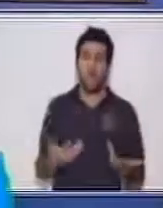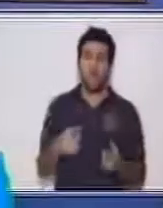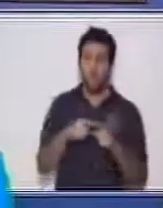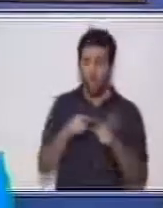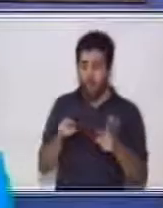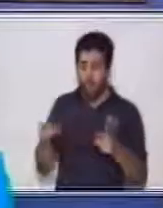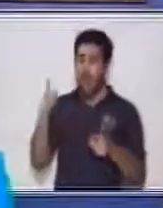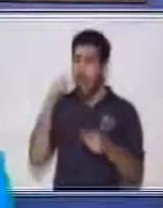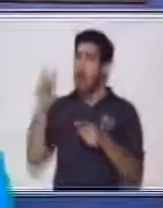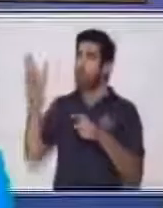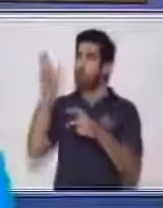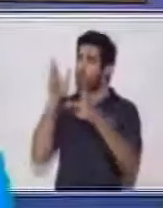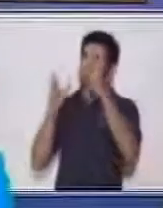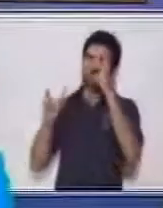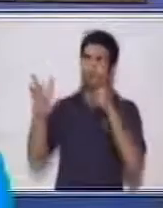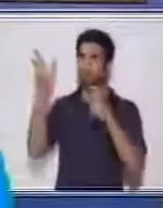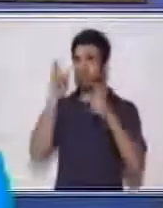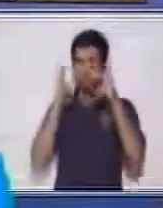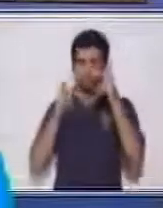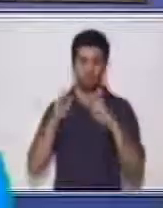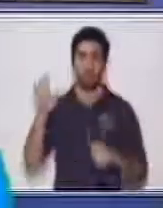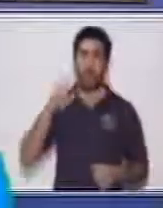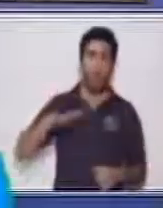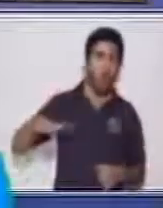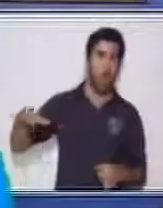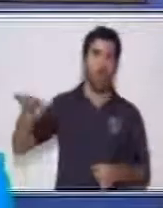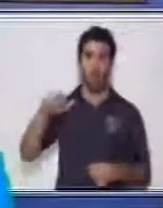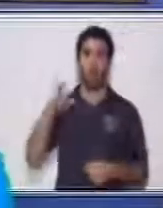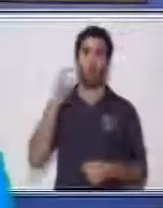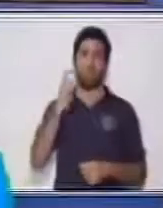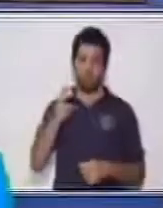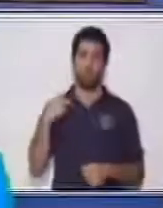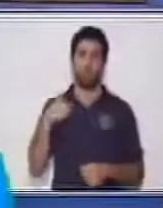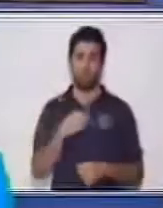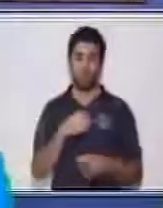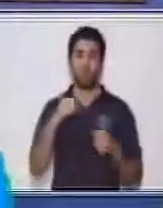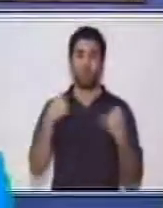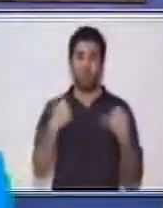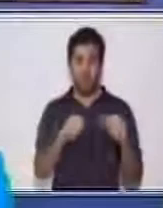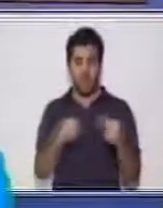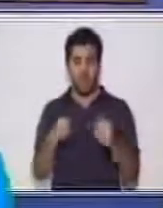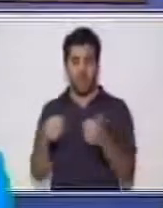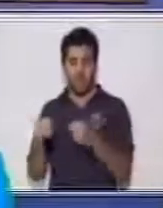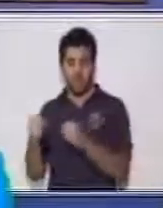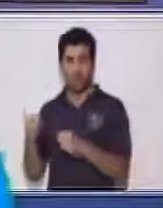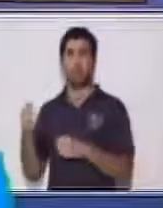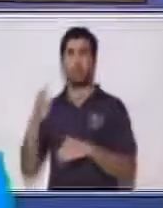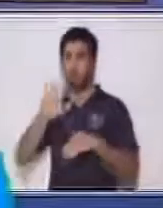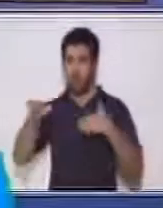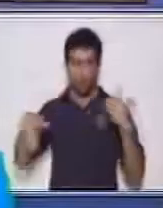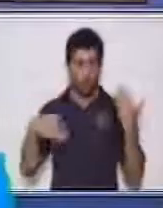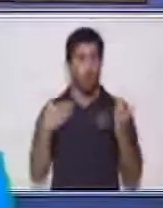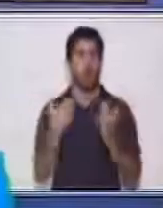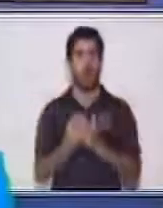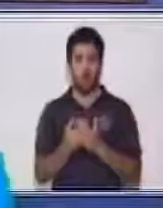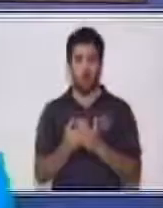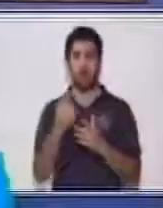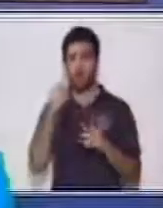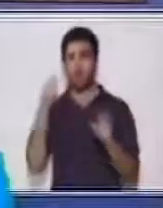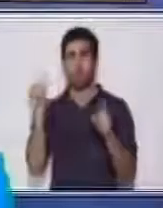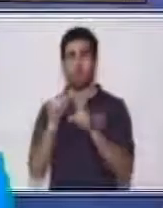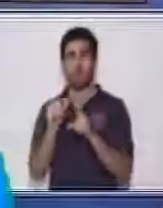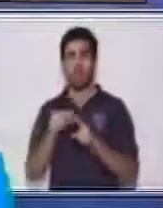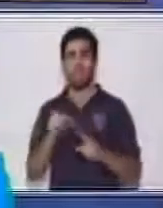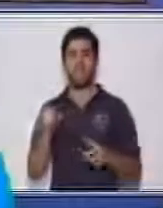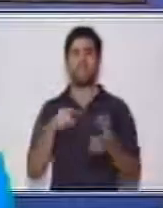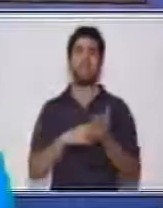las repiten constantemente. Por eso es que vamos creando un patrón en nuestra mente hasta que podemos pronunciar las palabras y sabemos qué